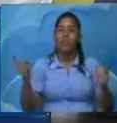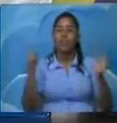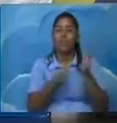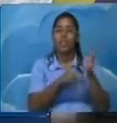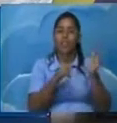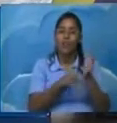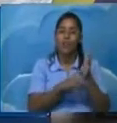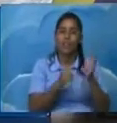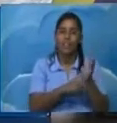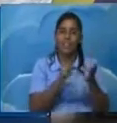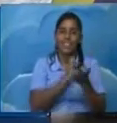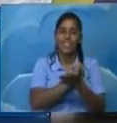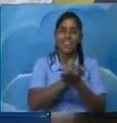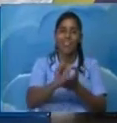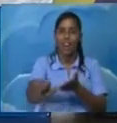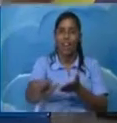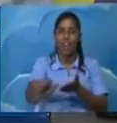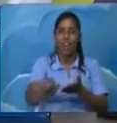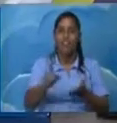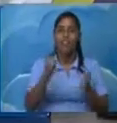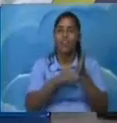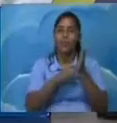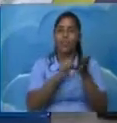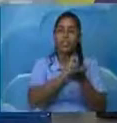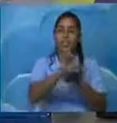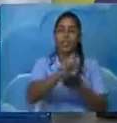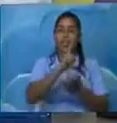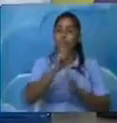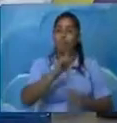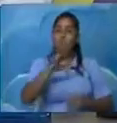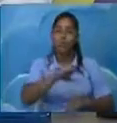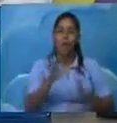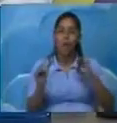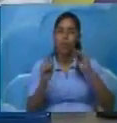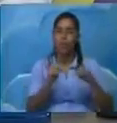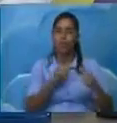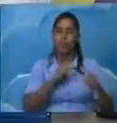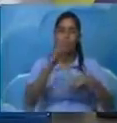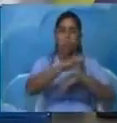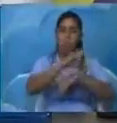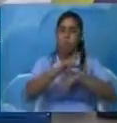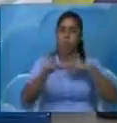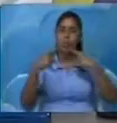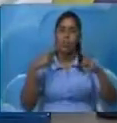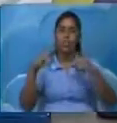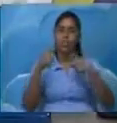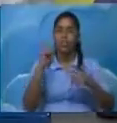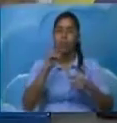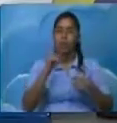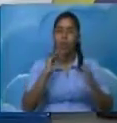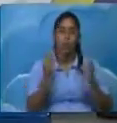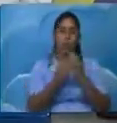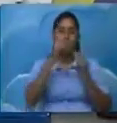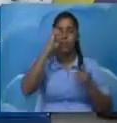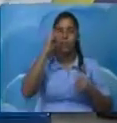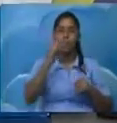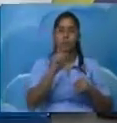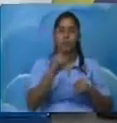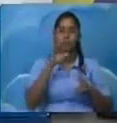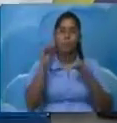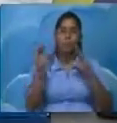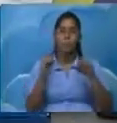sino deuda eterna. Y no estoy hablando de política, guárdeme el Señor, de eso no